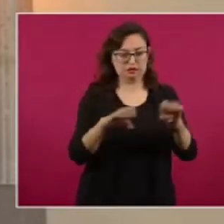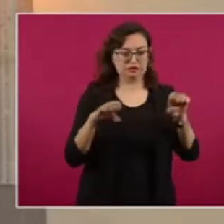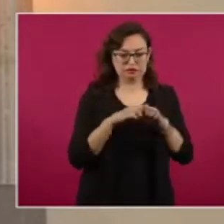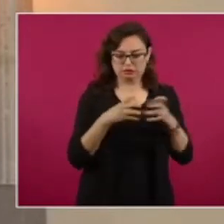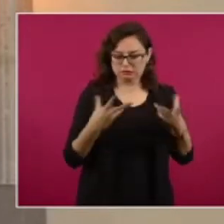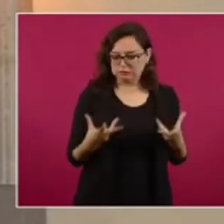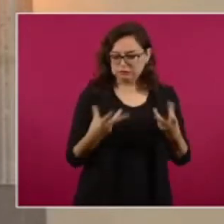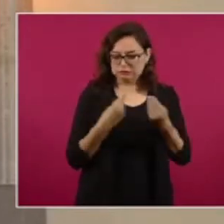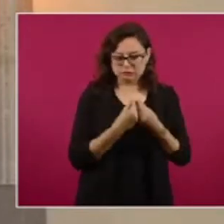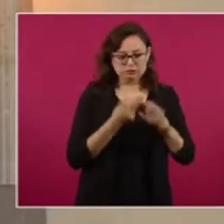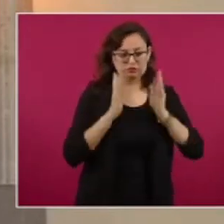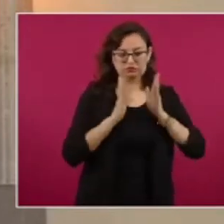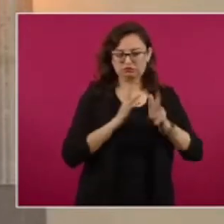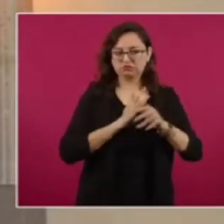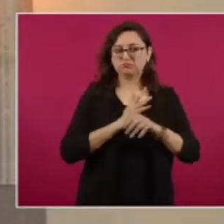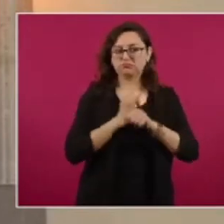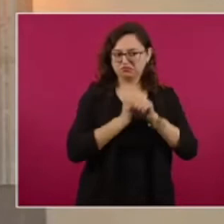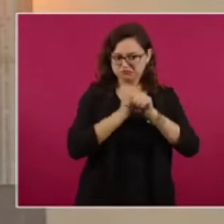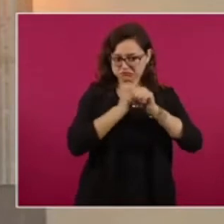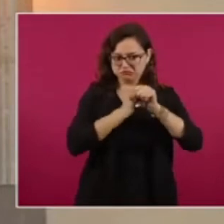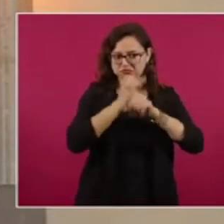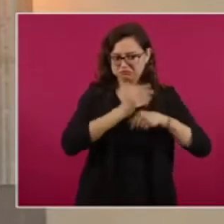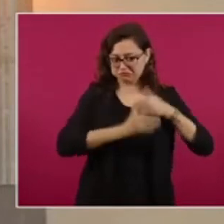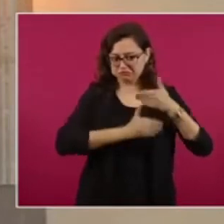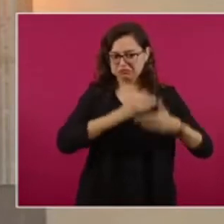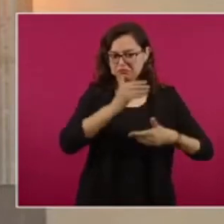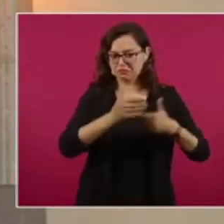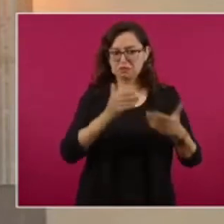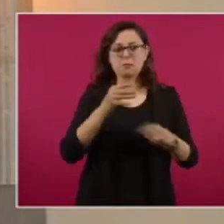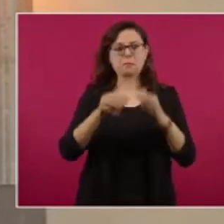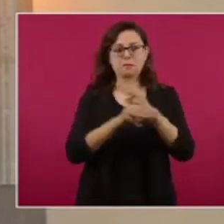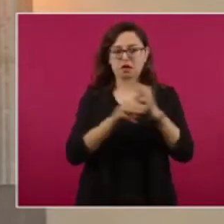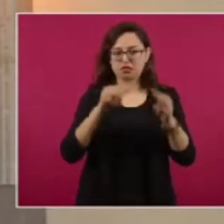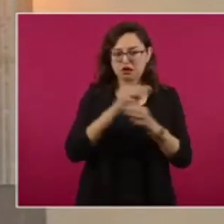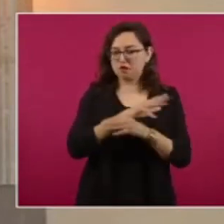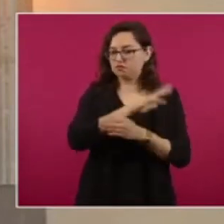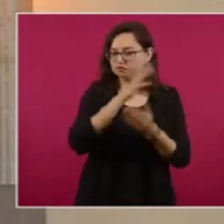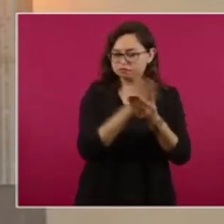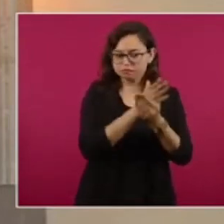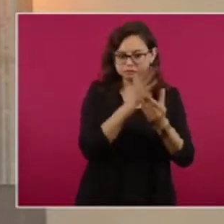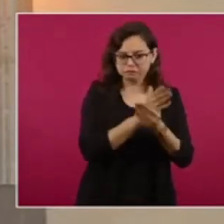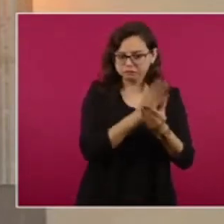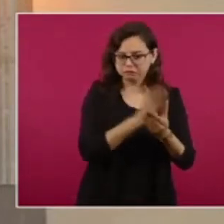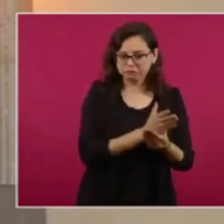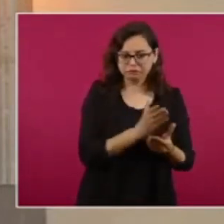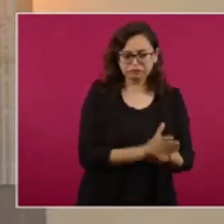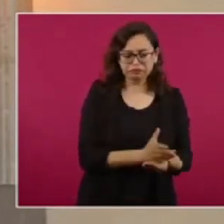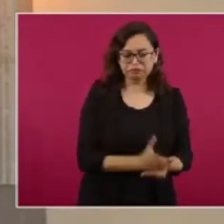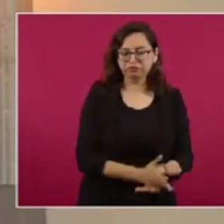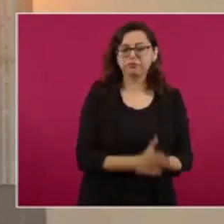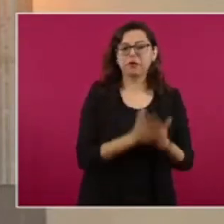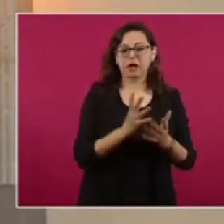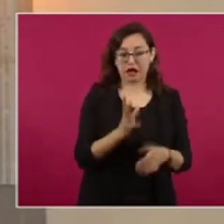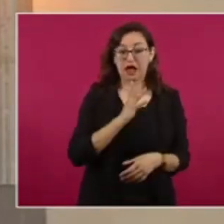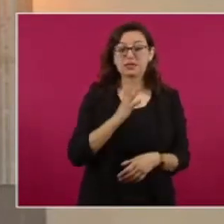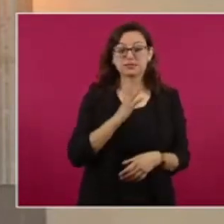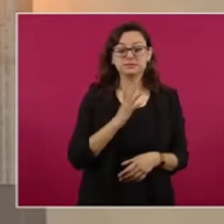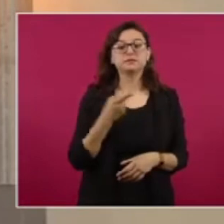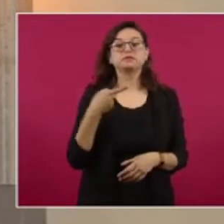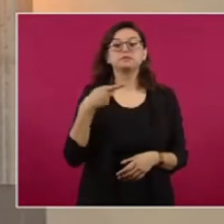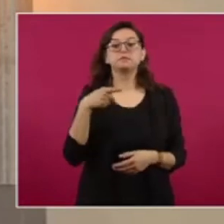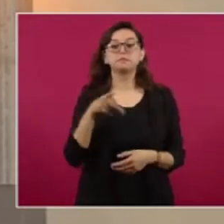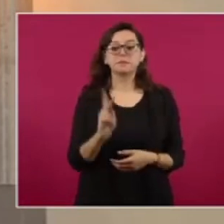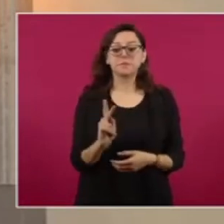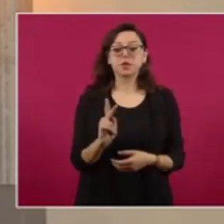sólidas, hay ya diferente material en la carpeta de investigación, pero no hay todavía